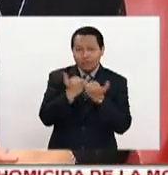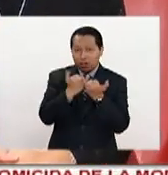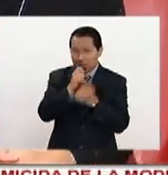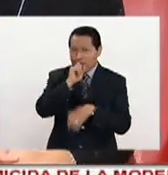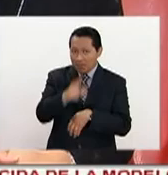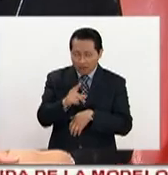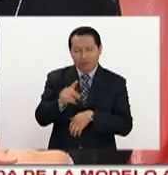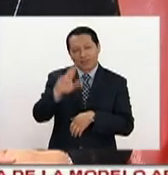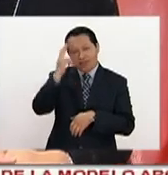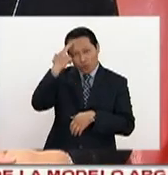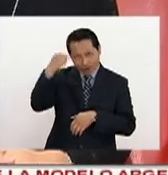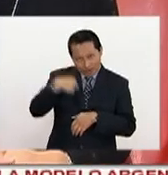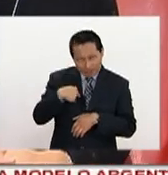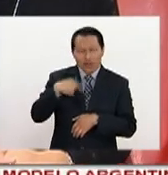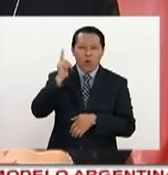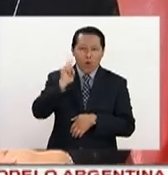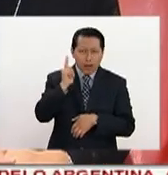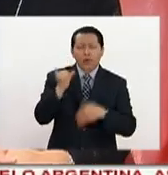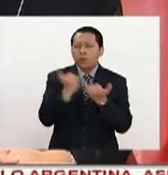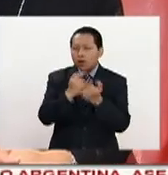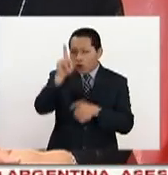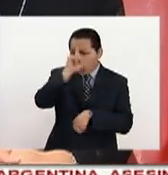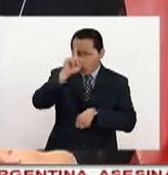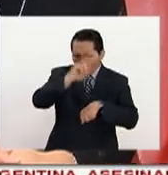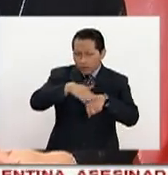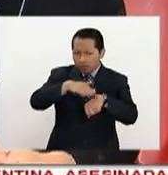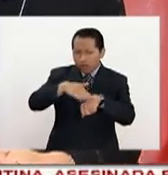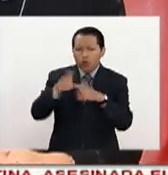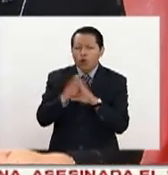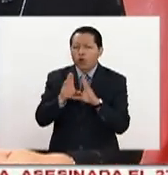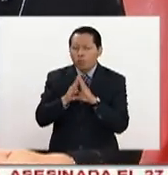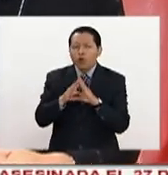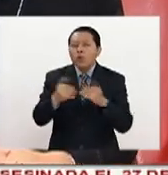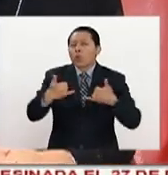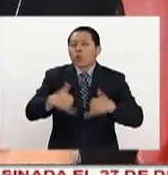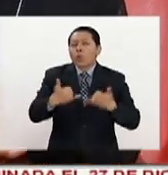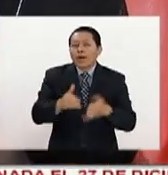Y bueno, para ello vamos a dar algunos tips y recomendaciones de